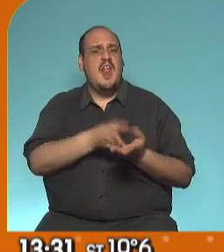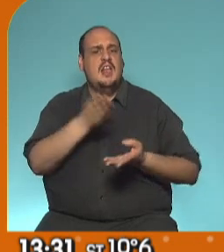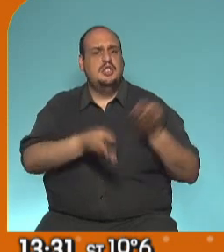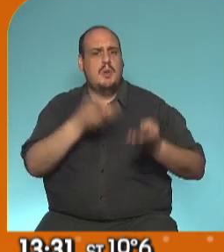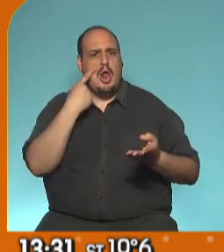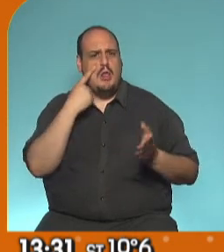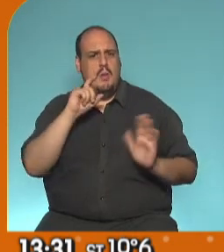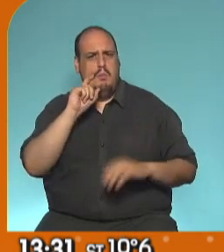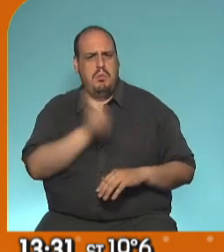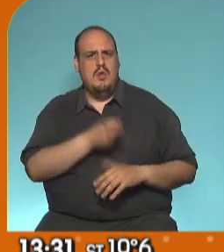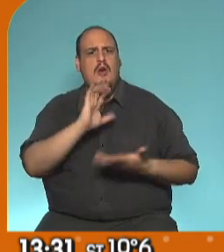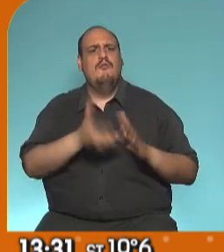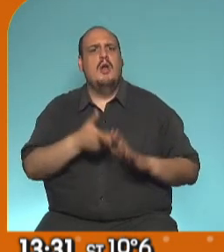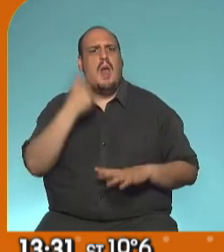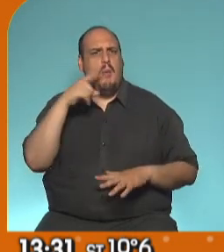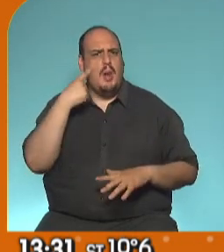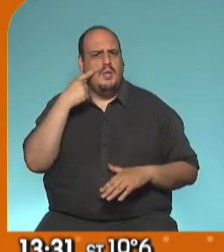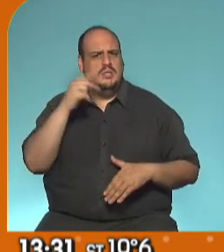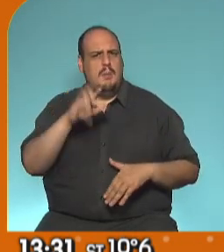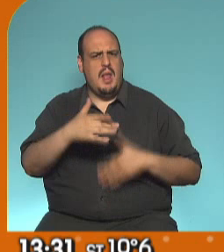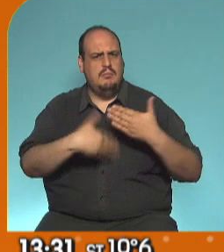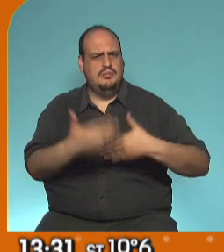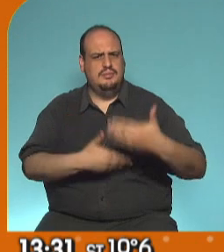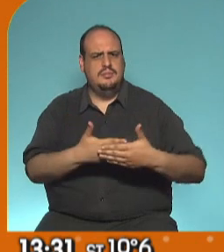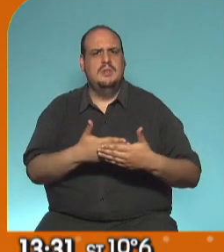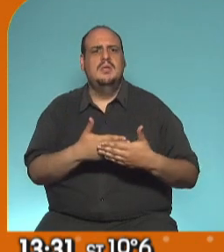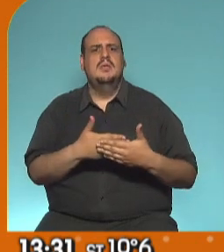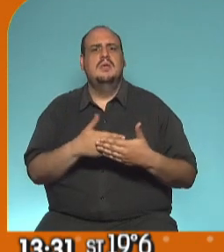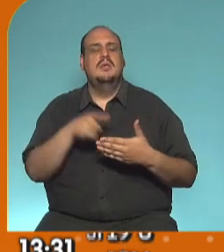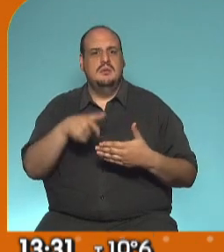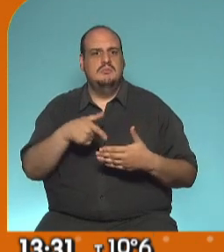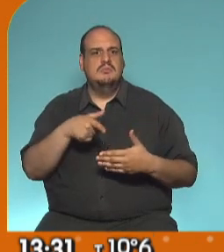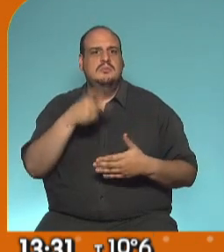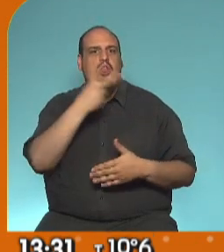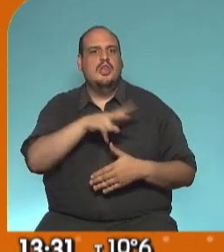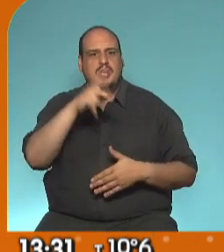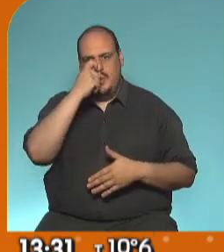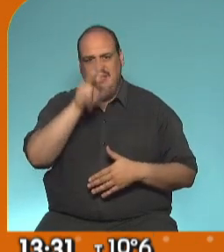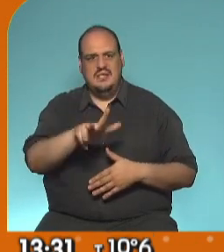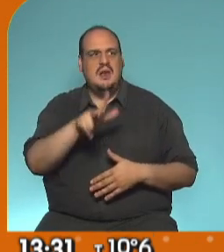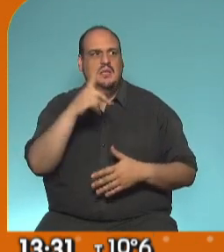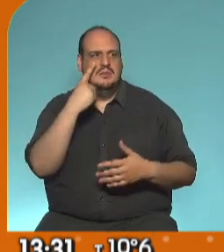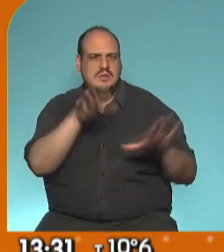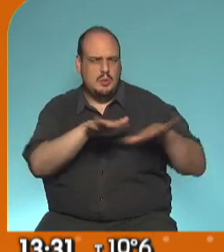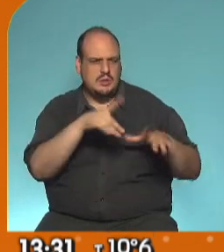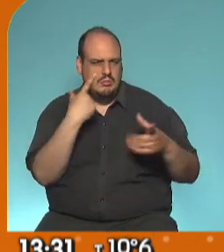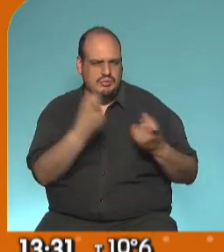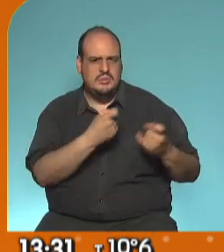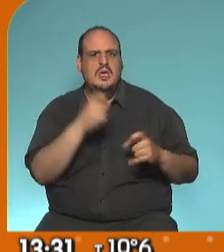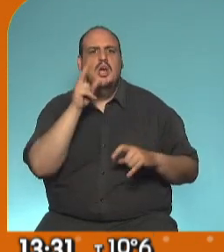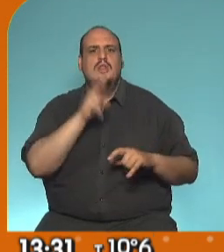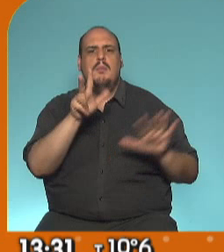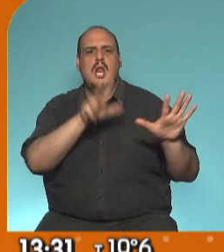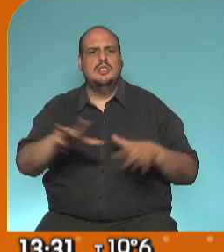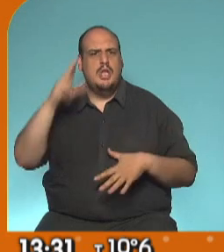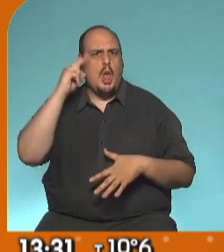humanos. Fueron sistemáticas, fueron ejecutadas y se estudiaron 223 casos. Se examinaron 2.891.